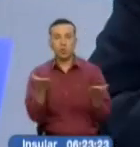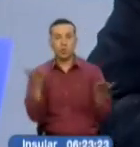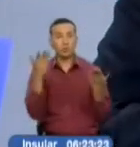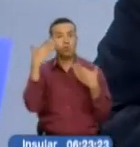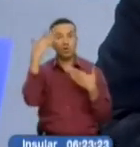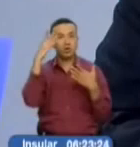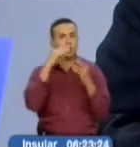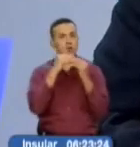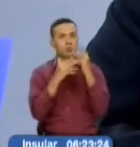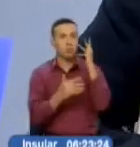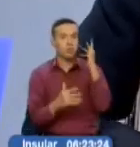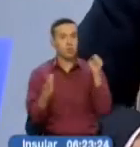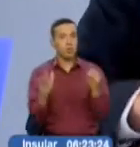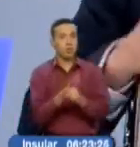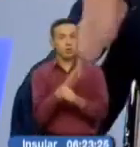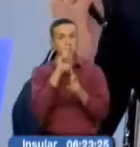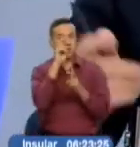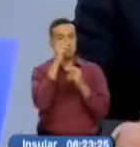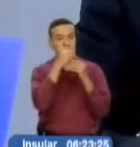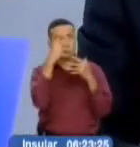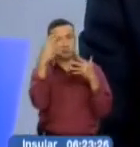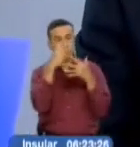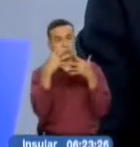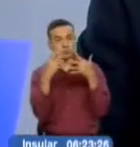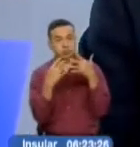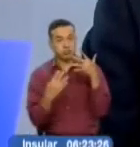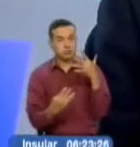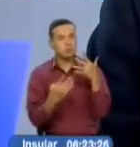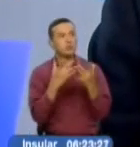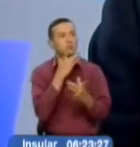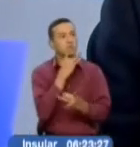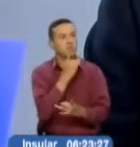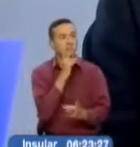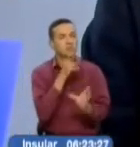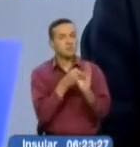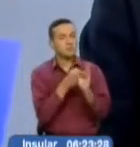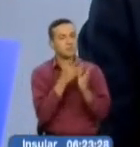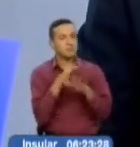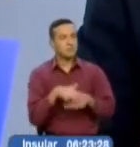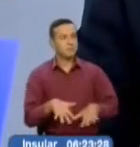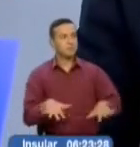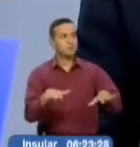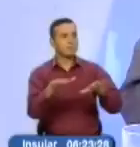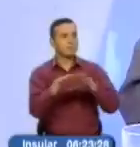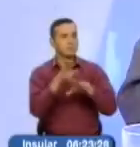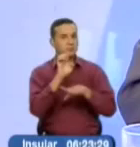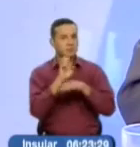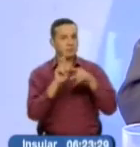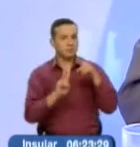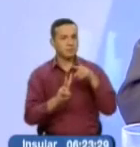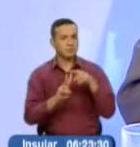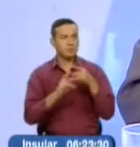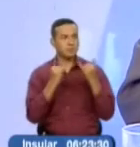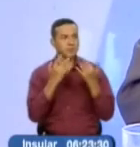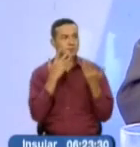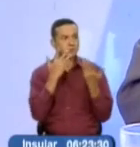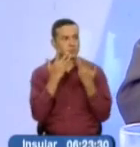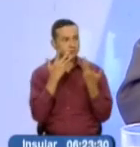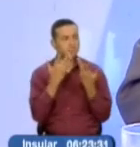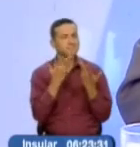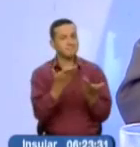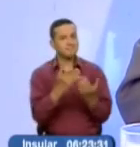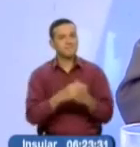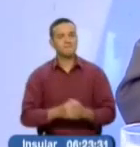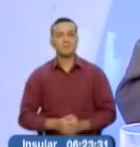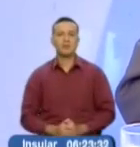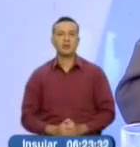política es muy integral multidimensional además Jorge Qué gusto tenerte en los estudios de Ecuador TV y en este espacio pensamiento